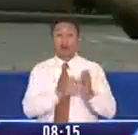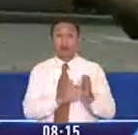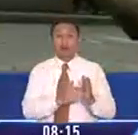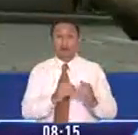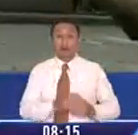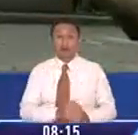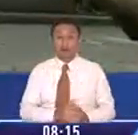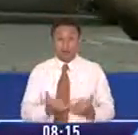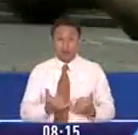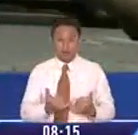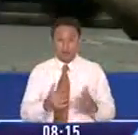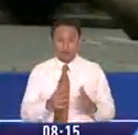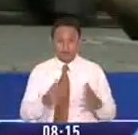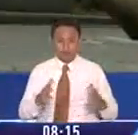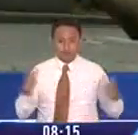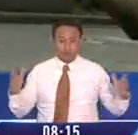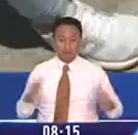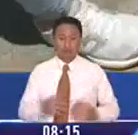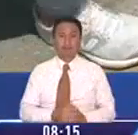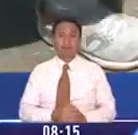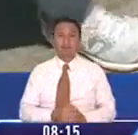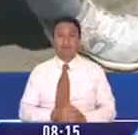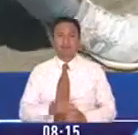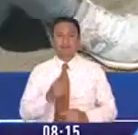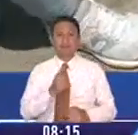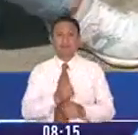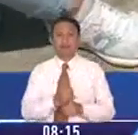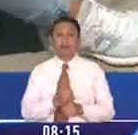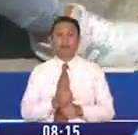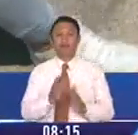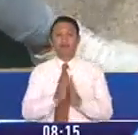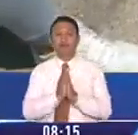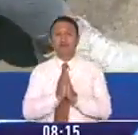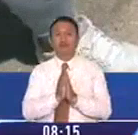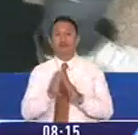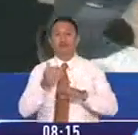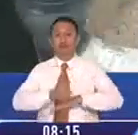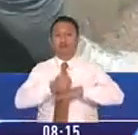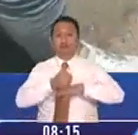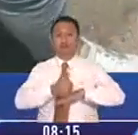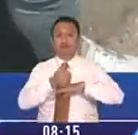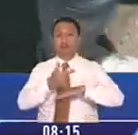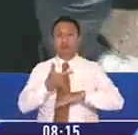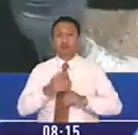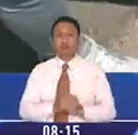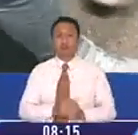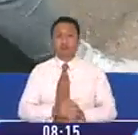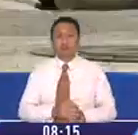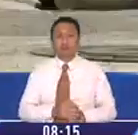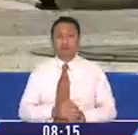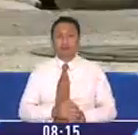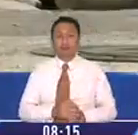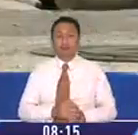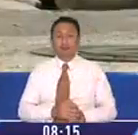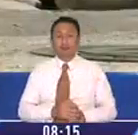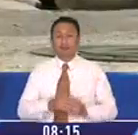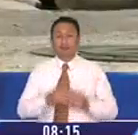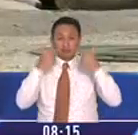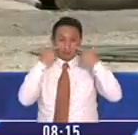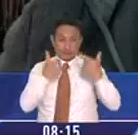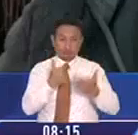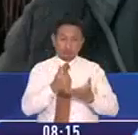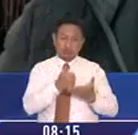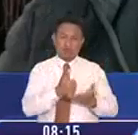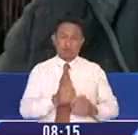mucho más grande hace algunas semanas, por lo cual siguen insistiendo a las entidades metropolitanas responsables la intervención